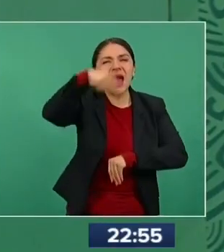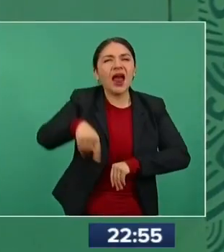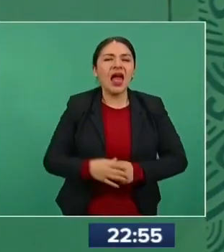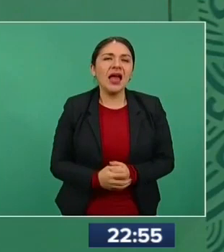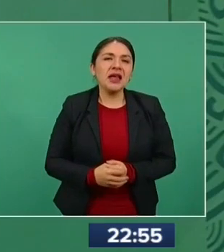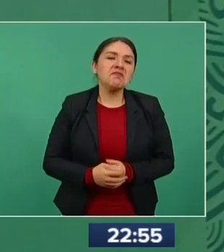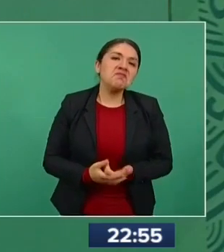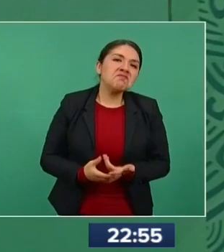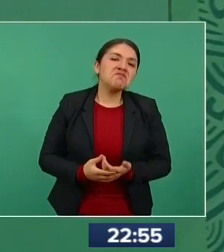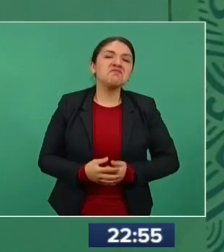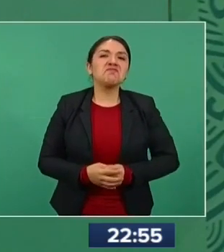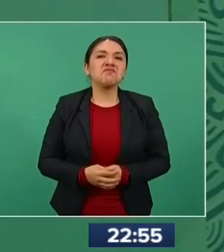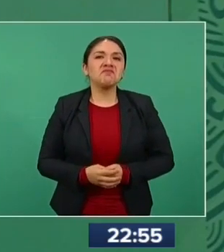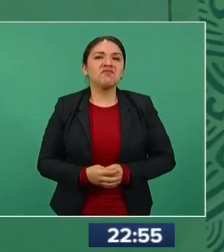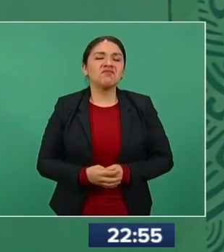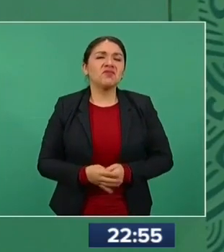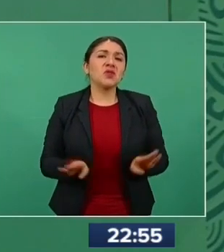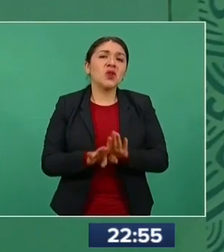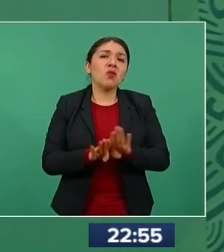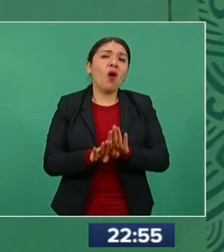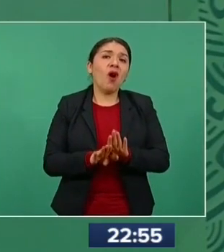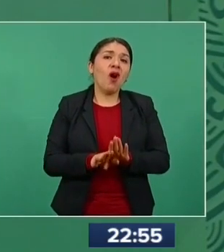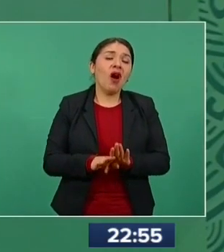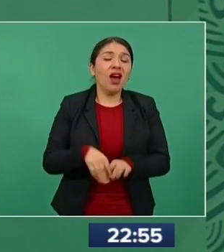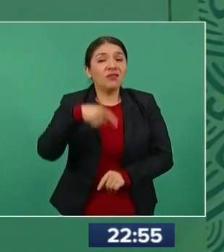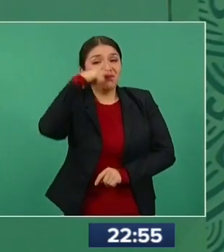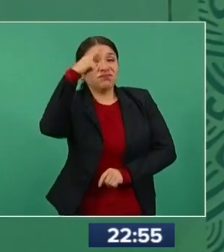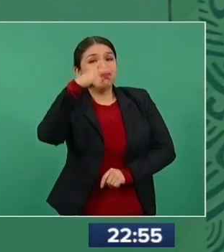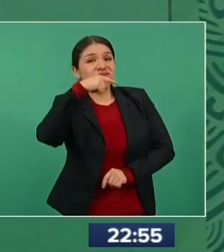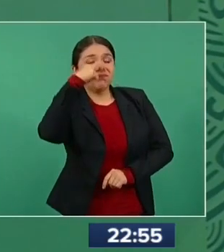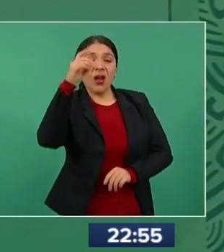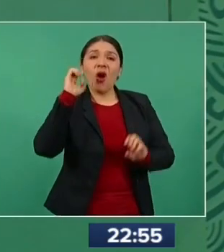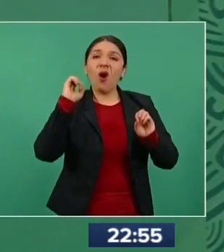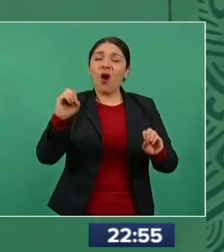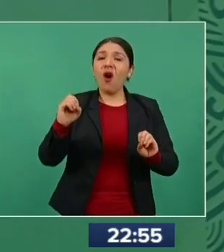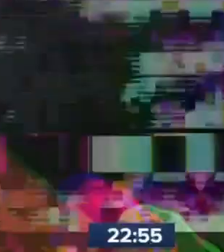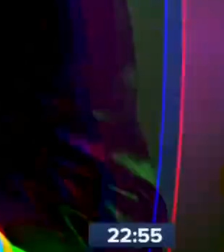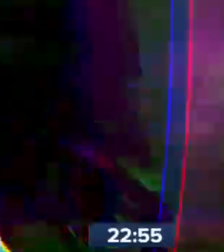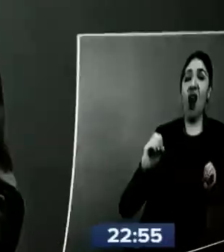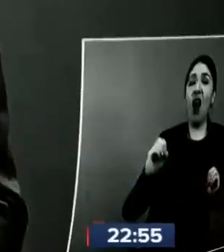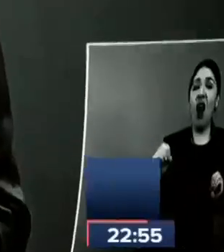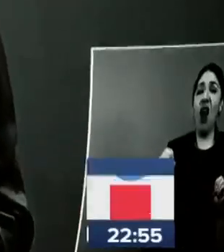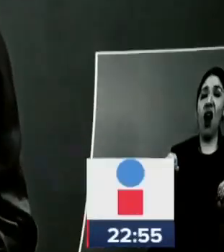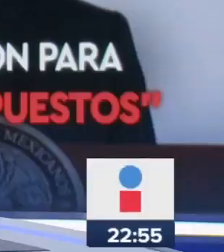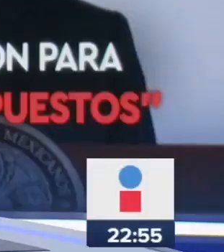presumir o saludar con sombrero ajeno.